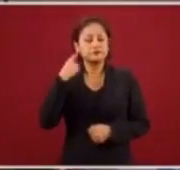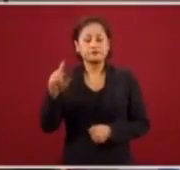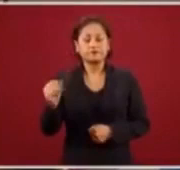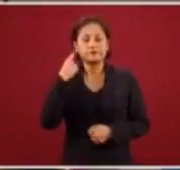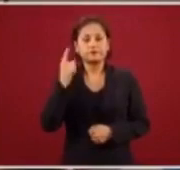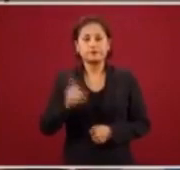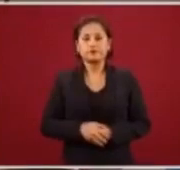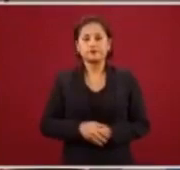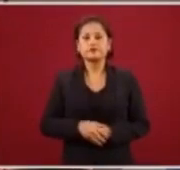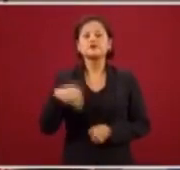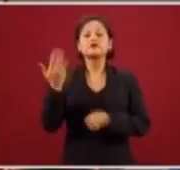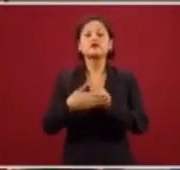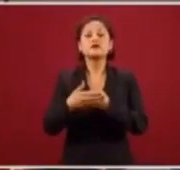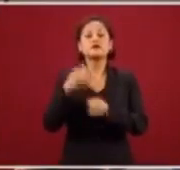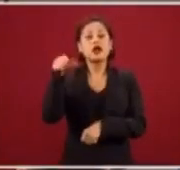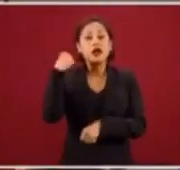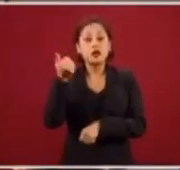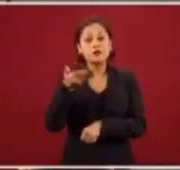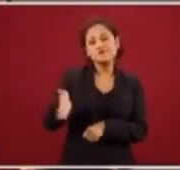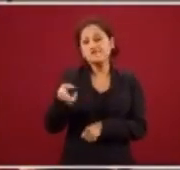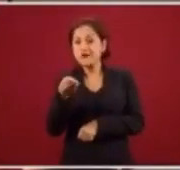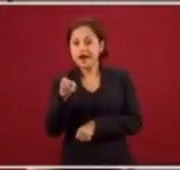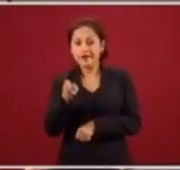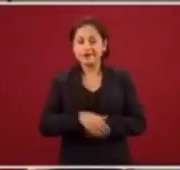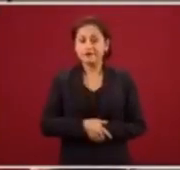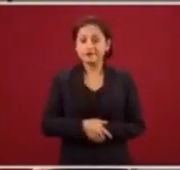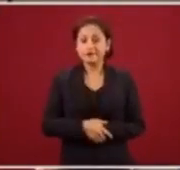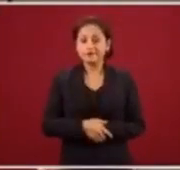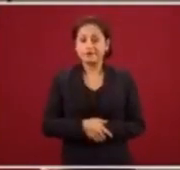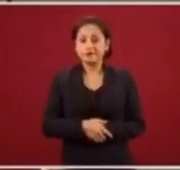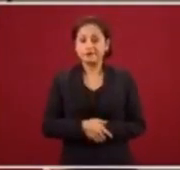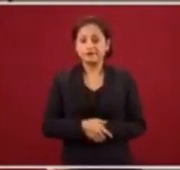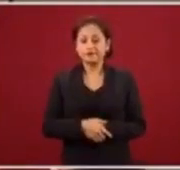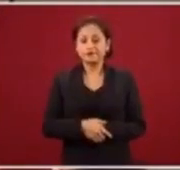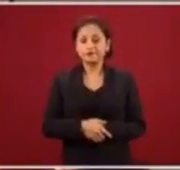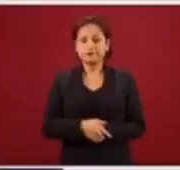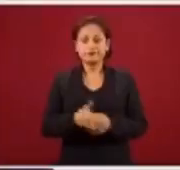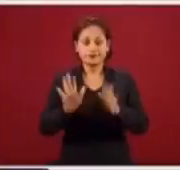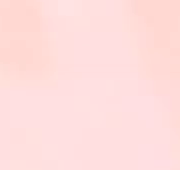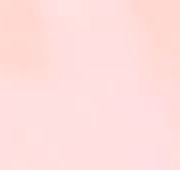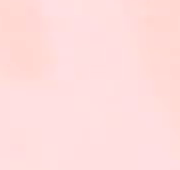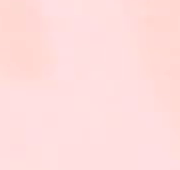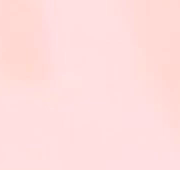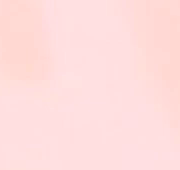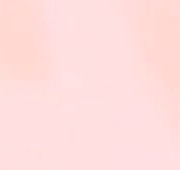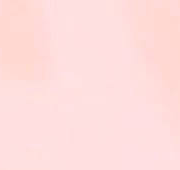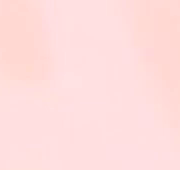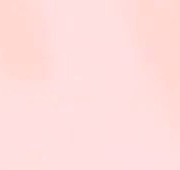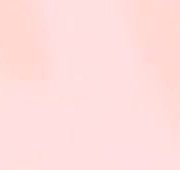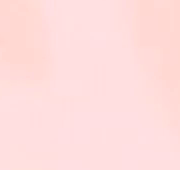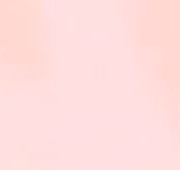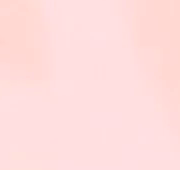Para abril o para mayo. Para no ponérsela tan difícil,